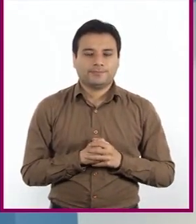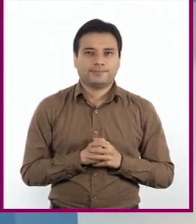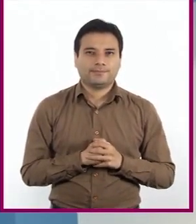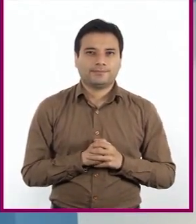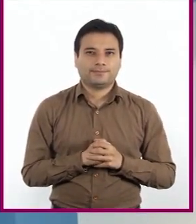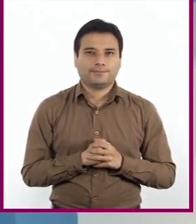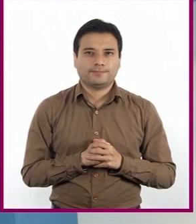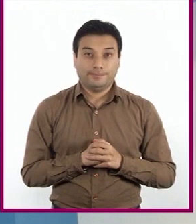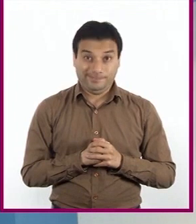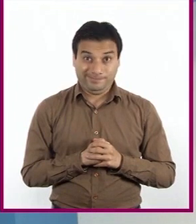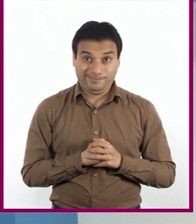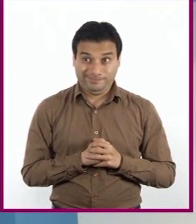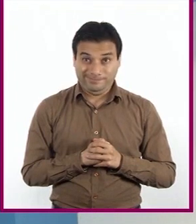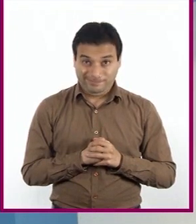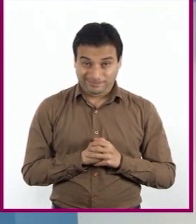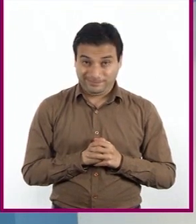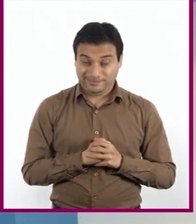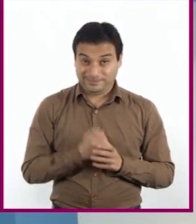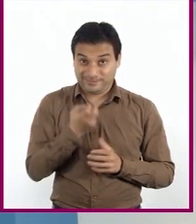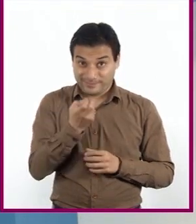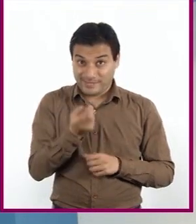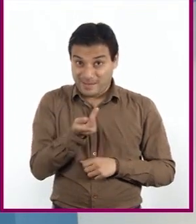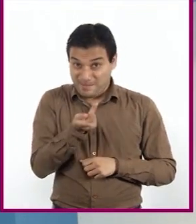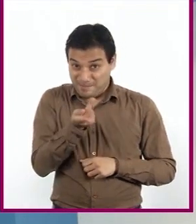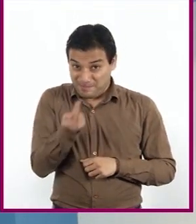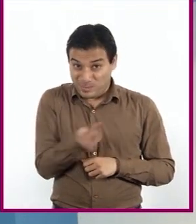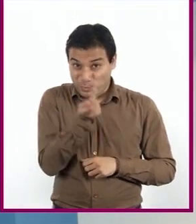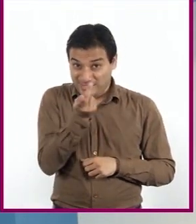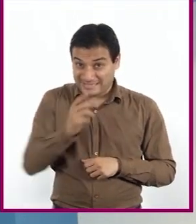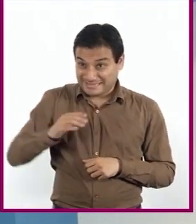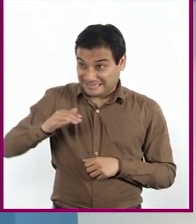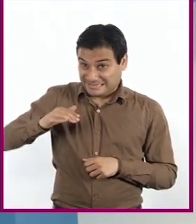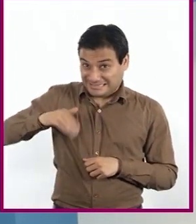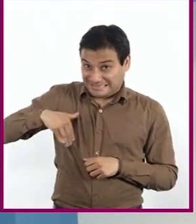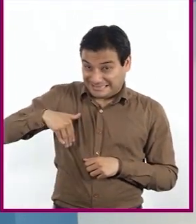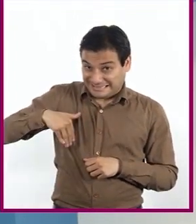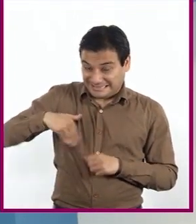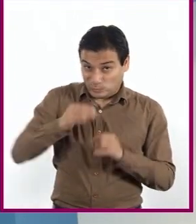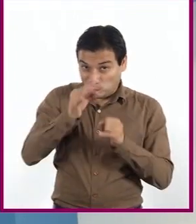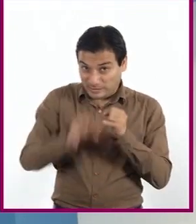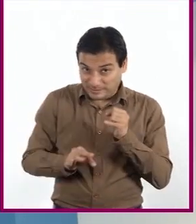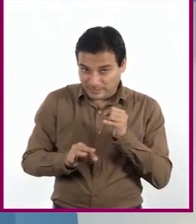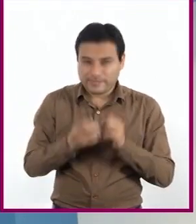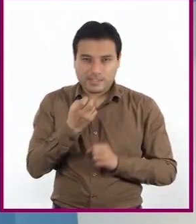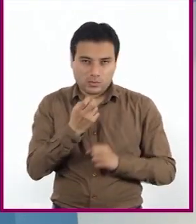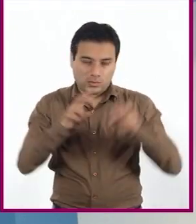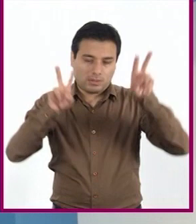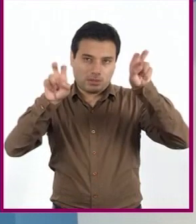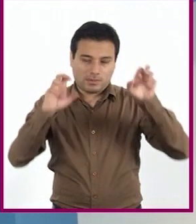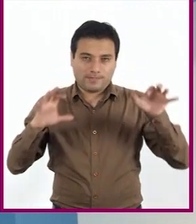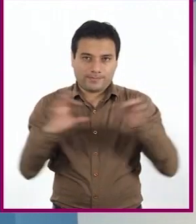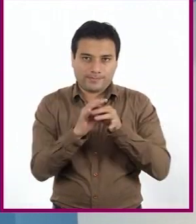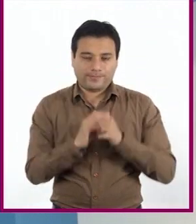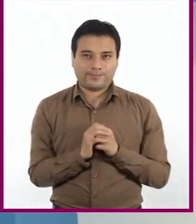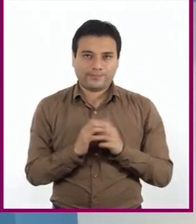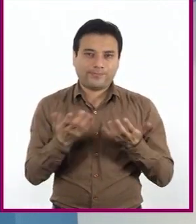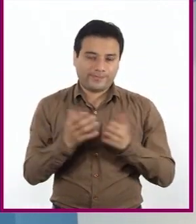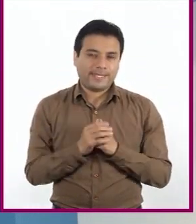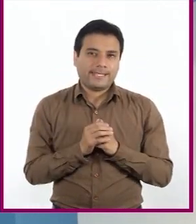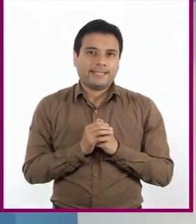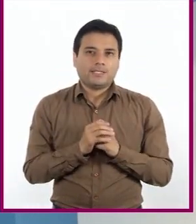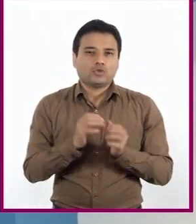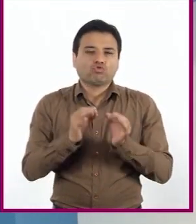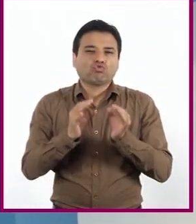Esta última pregunta nos servirá para dar inicio a la lección del día de hoy, pues si bien es cierto que las principales